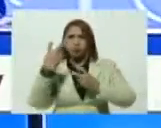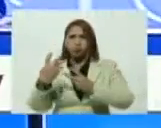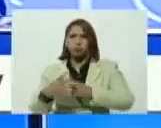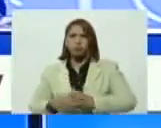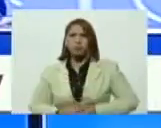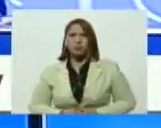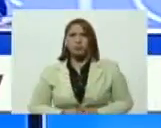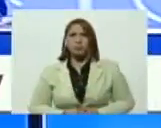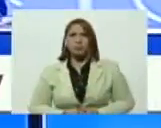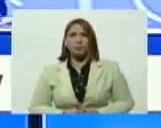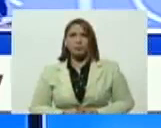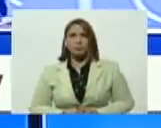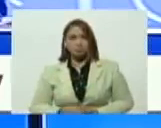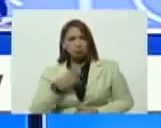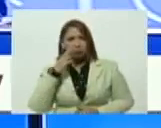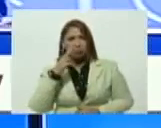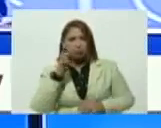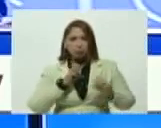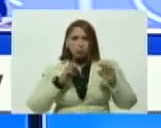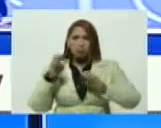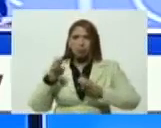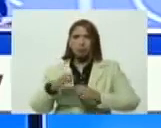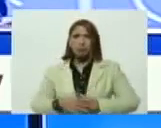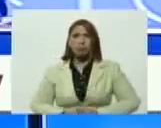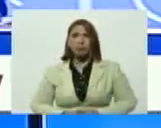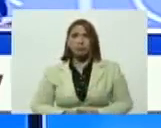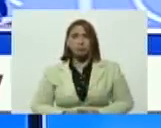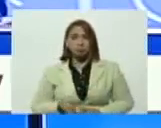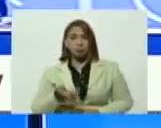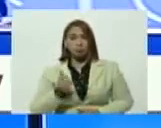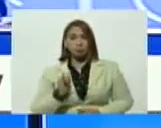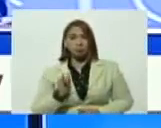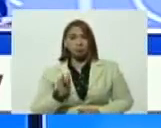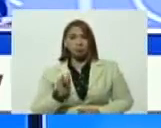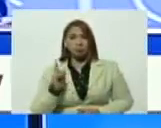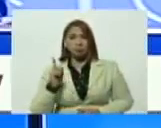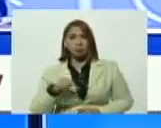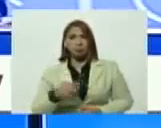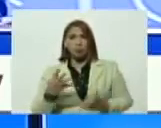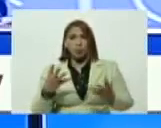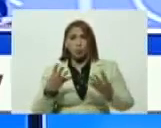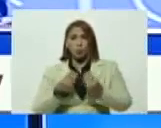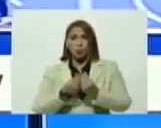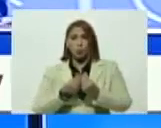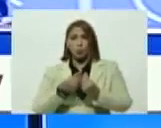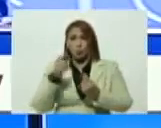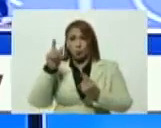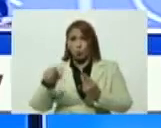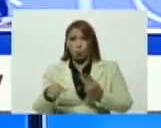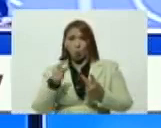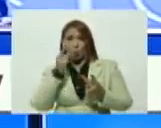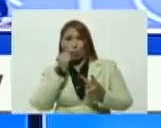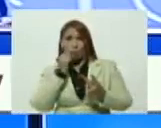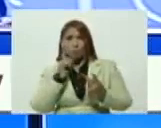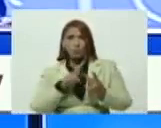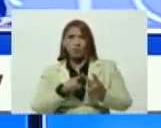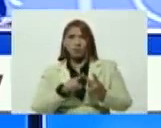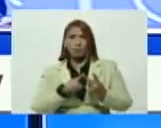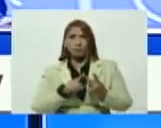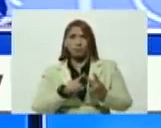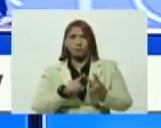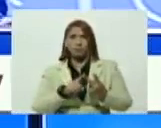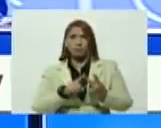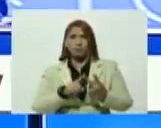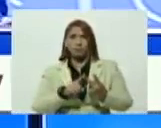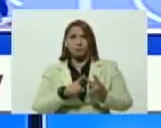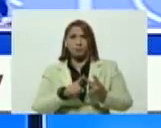caso por caso. Allá está precisamente, junto a Hermes Salazar, enlace de la